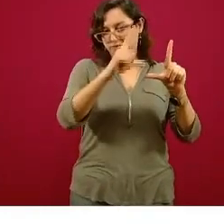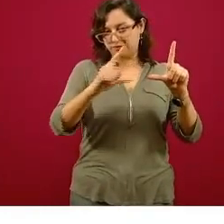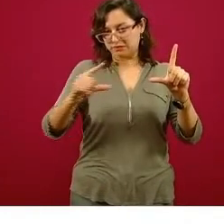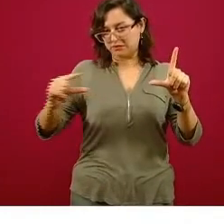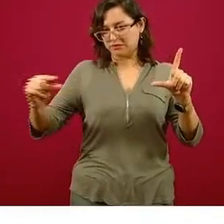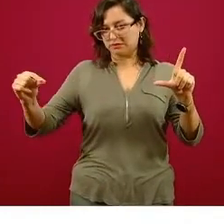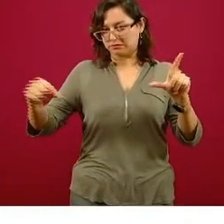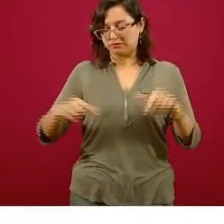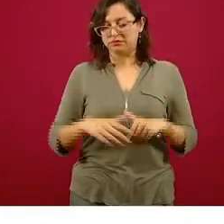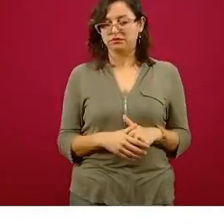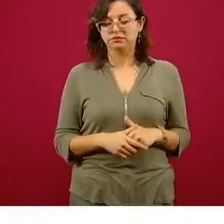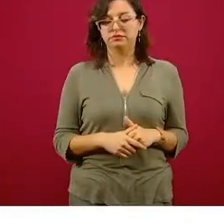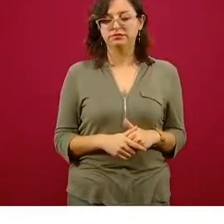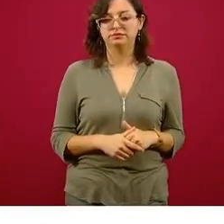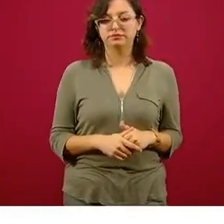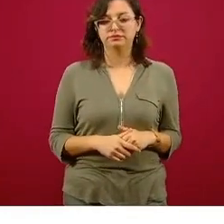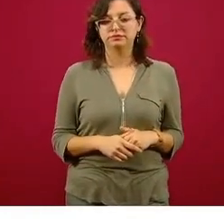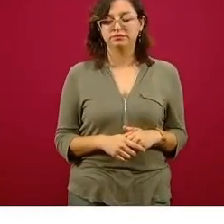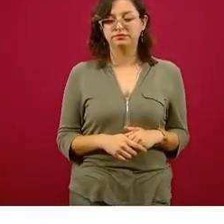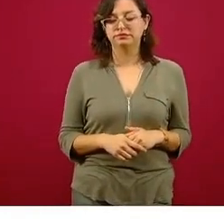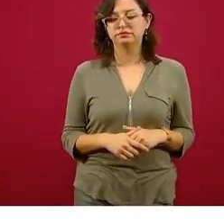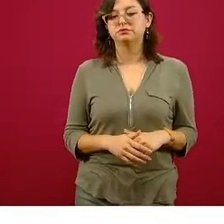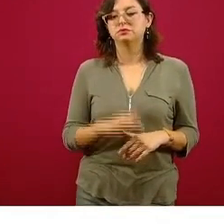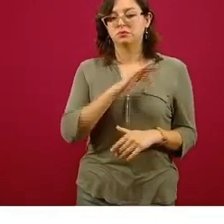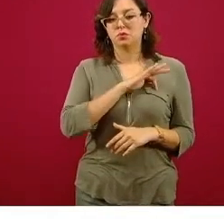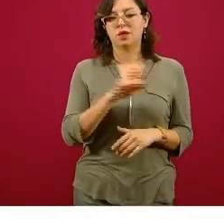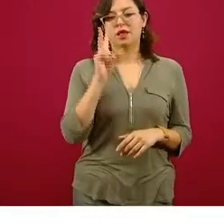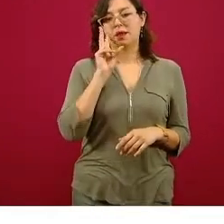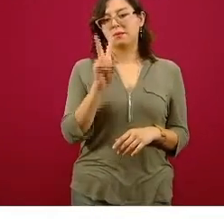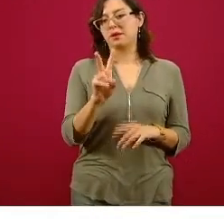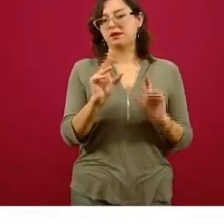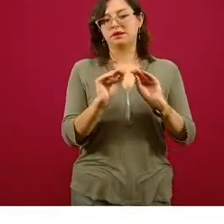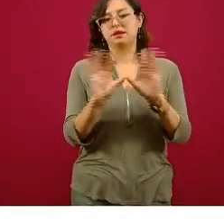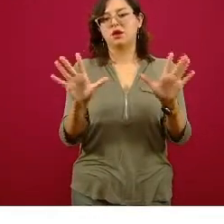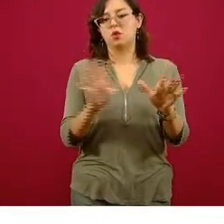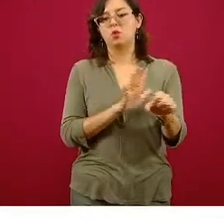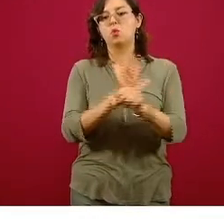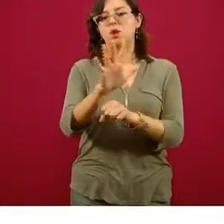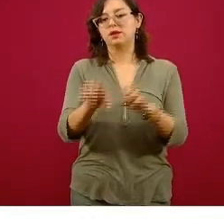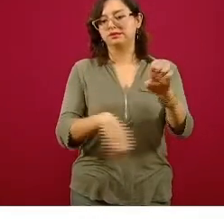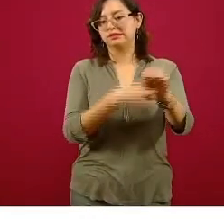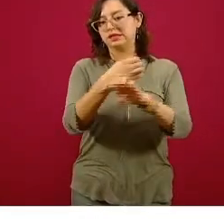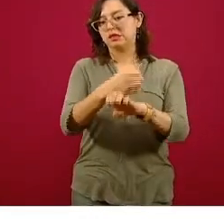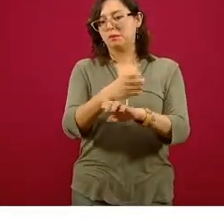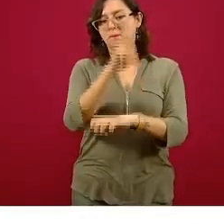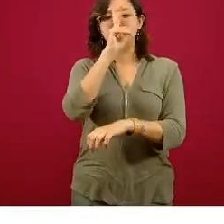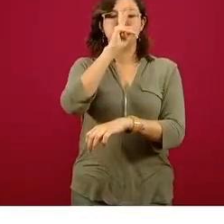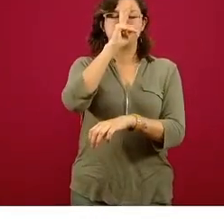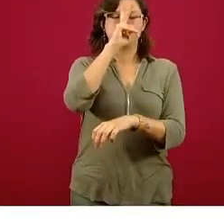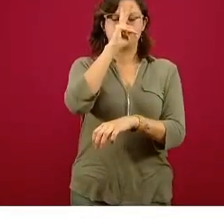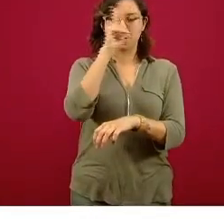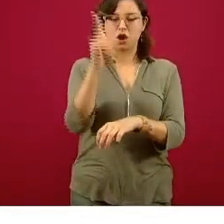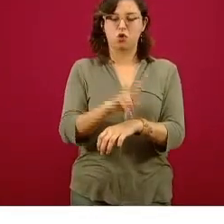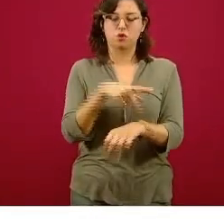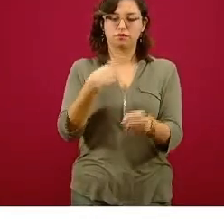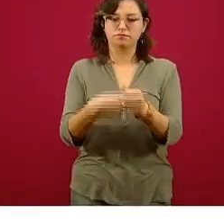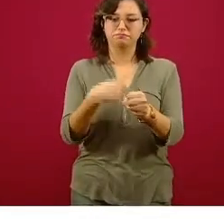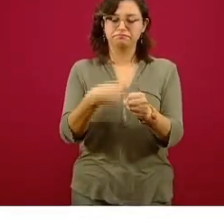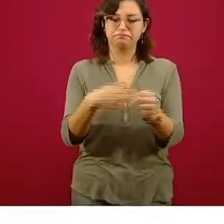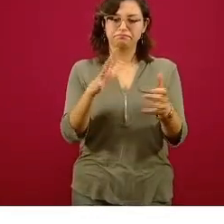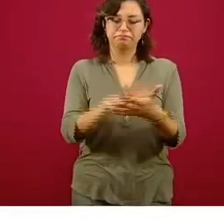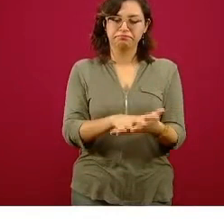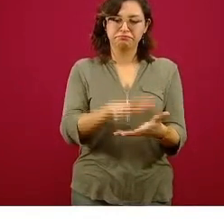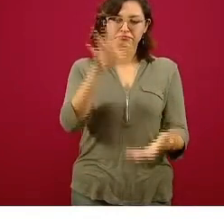orden descendente. Y aquí podemos ver quiénes son estas entidades que han superado esos rangos y los colores correspondientes. Si vemos